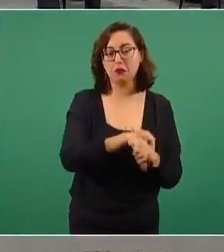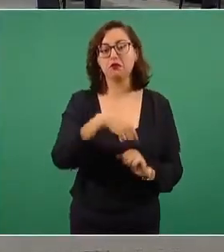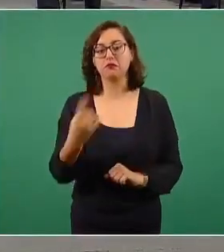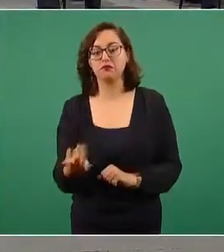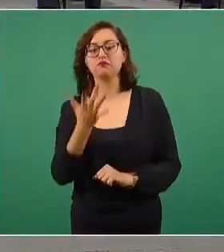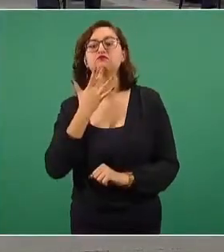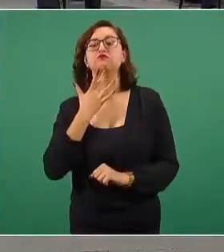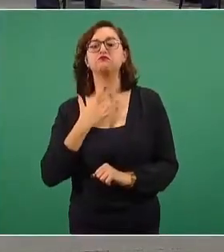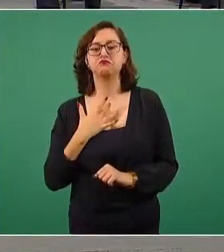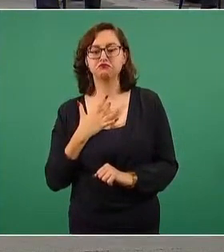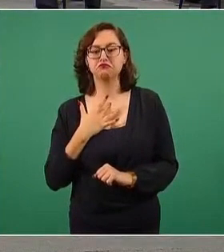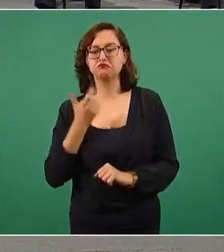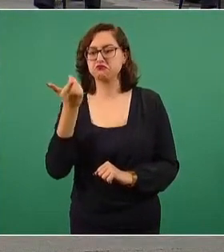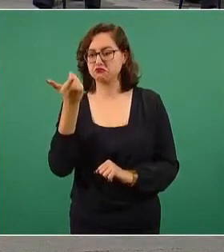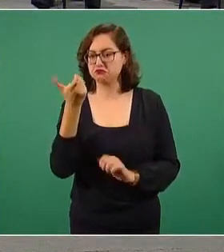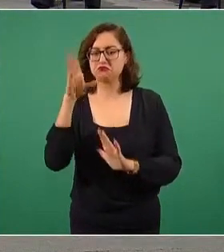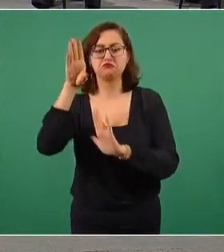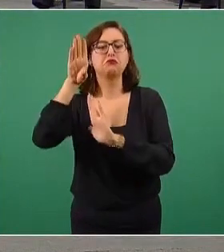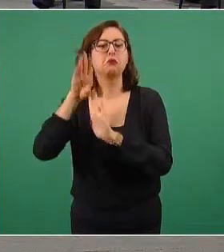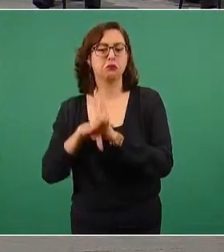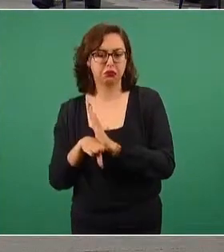Nosotros también.